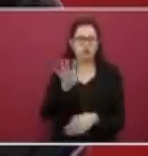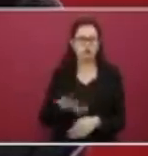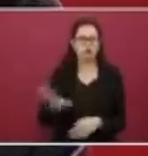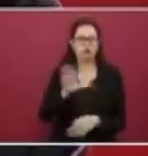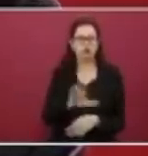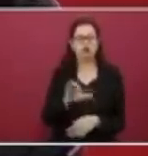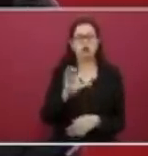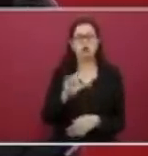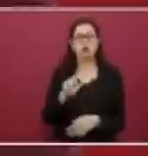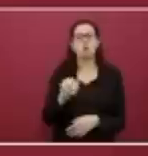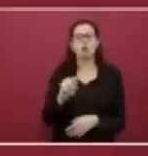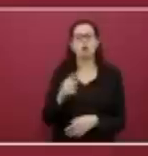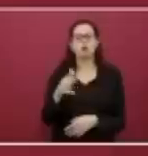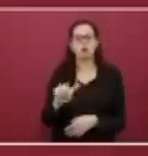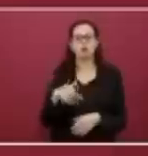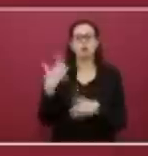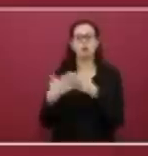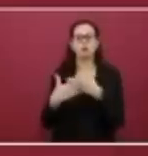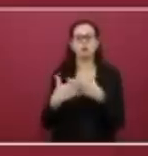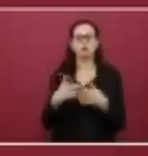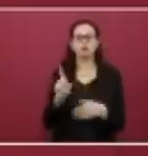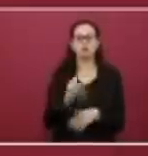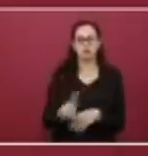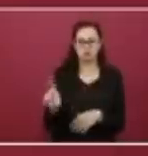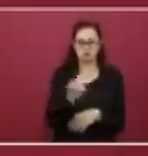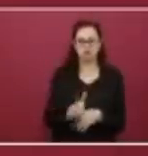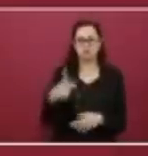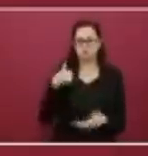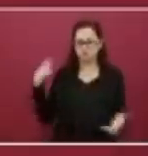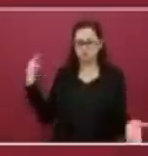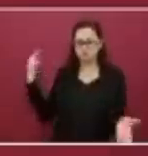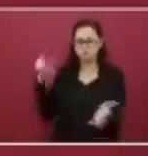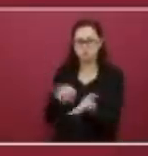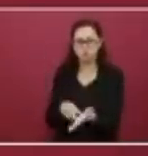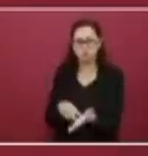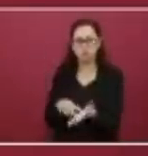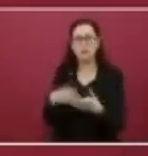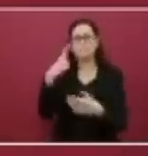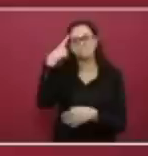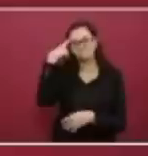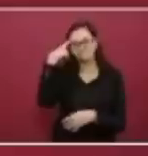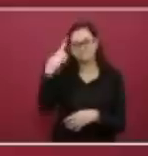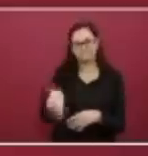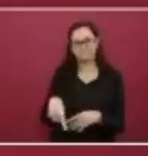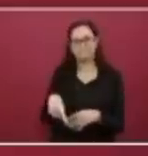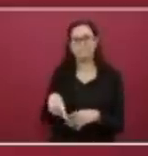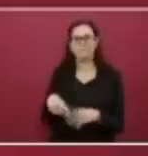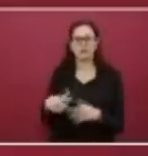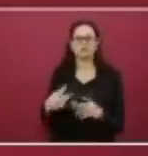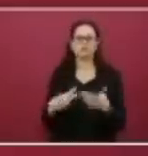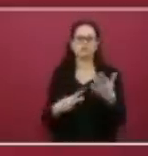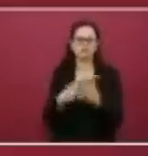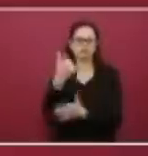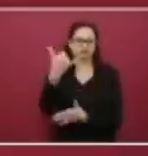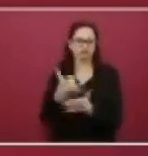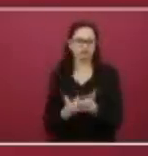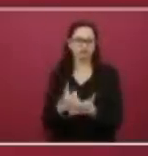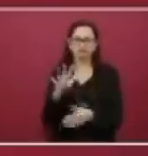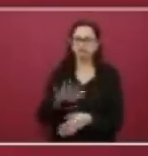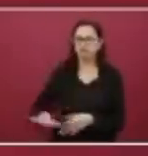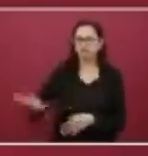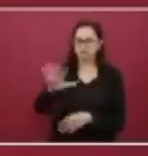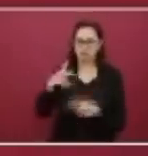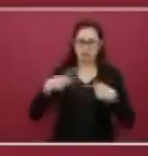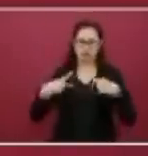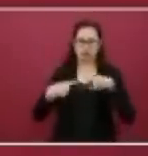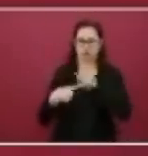el domingo próximo para hacer de manera directa la presentación a los ciudadanos